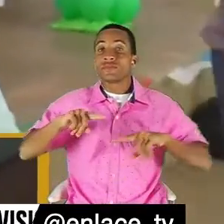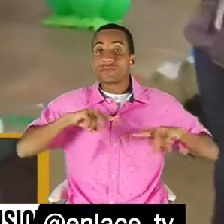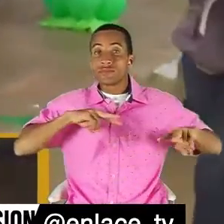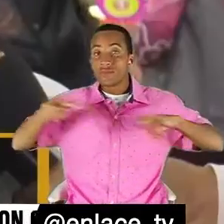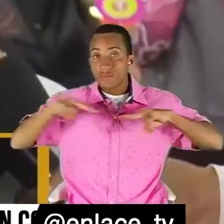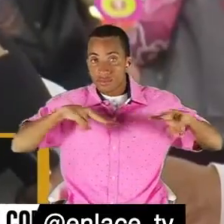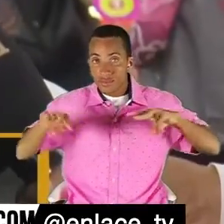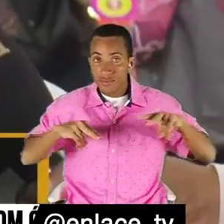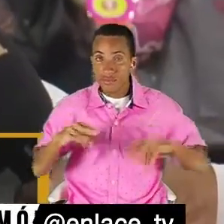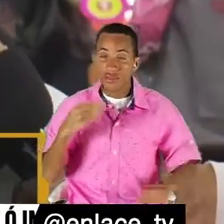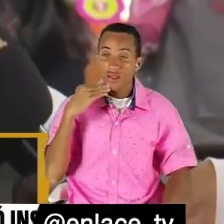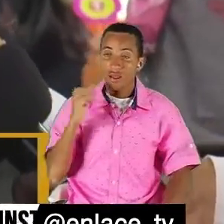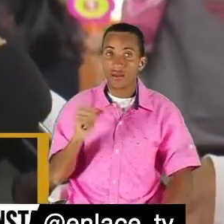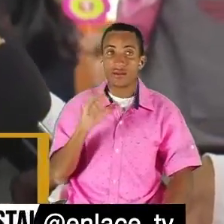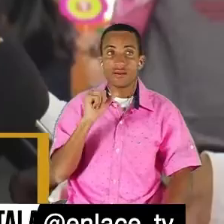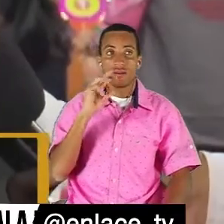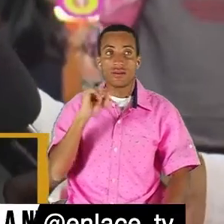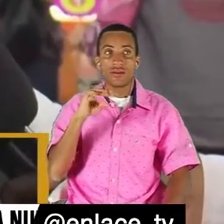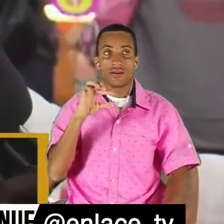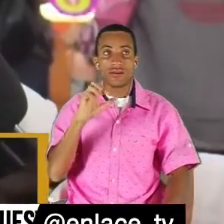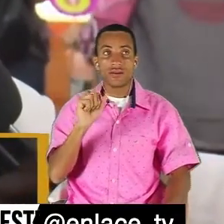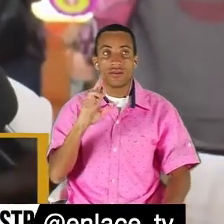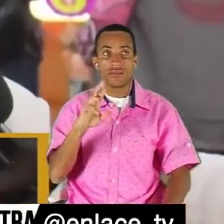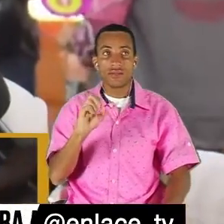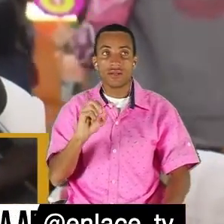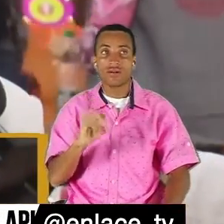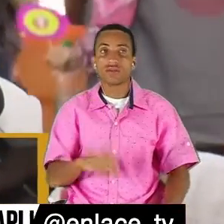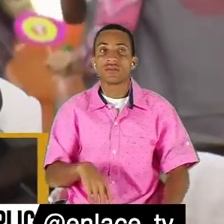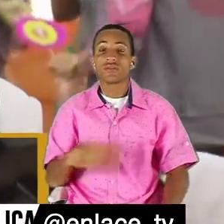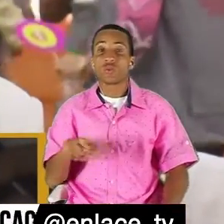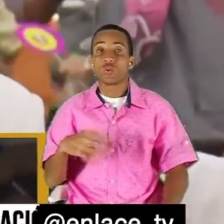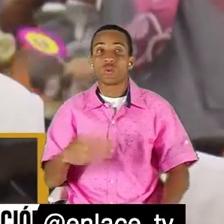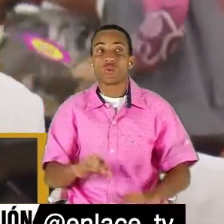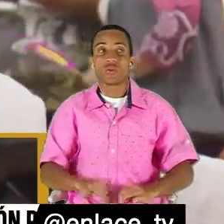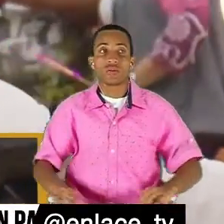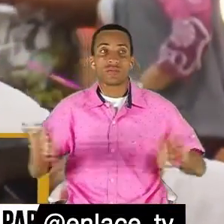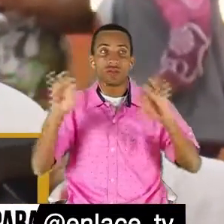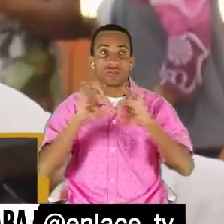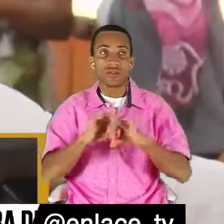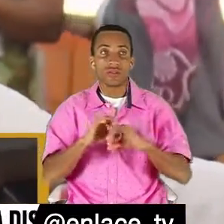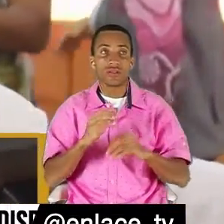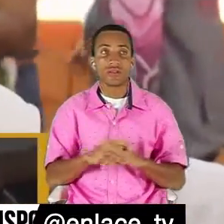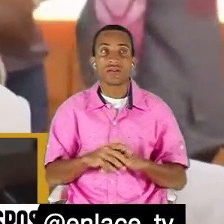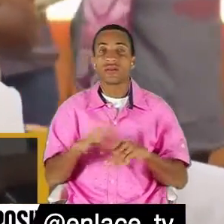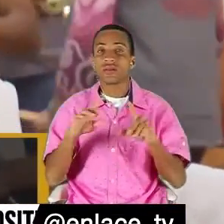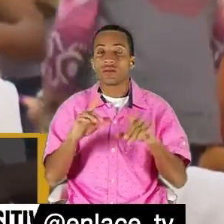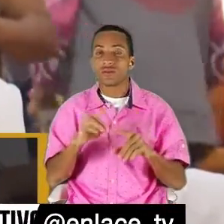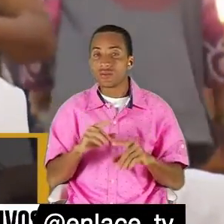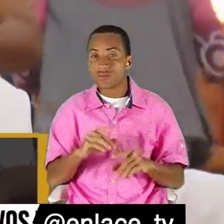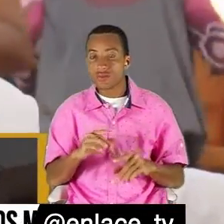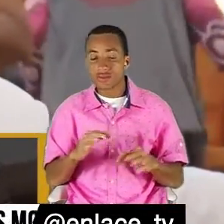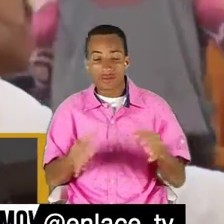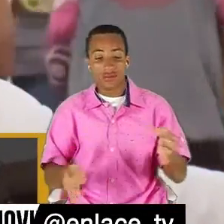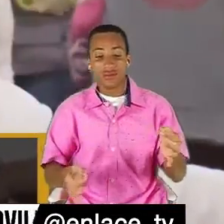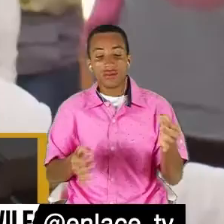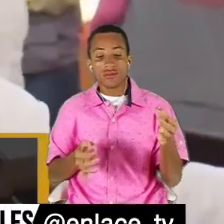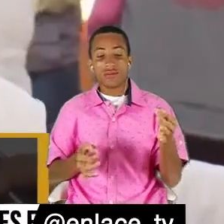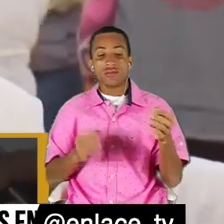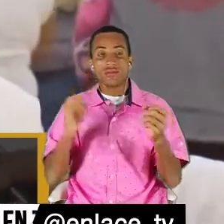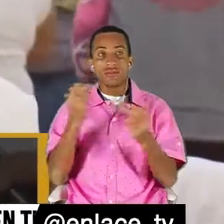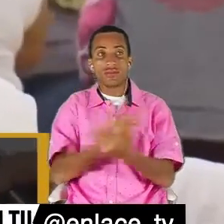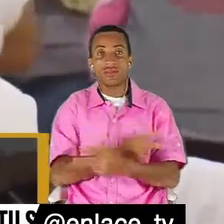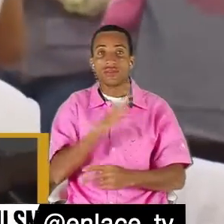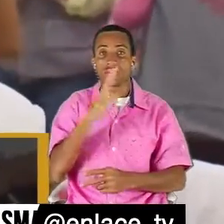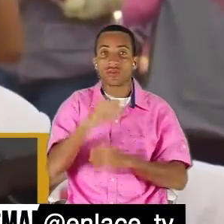Amparo Chicué. Ustedes se fijaron, la importancia de este evento es víctima satisfecha, 5 años